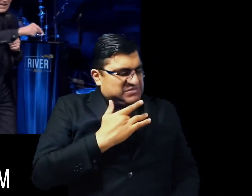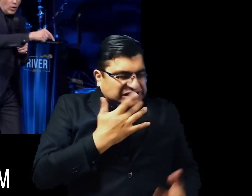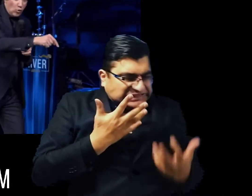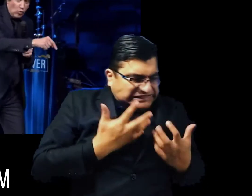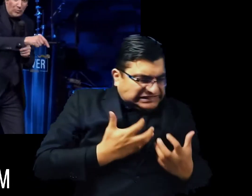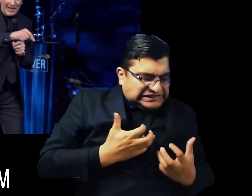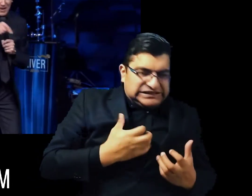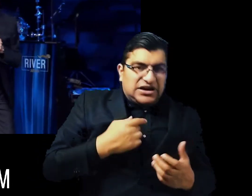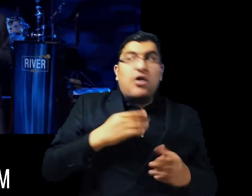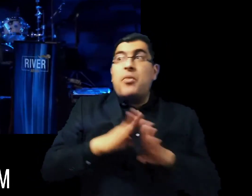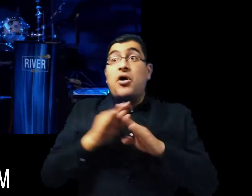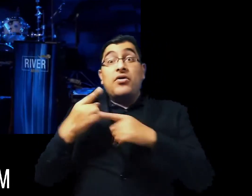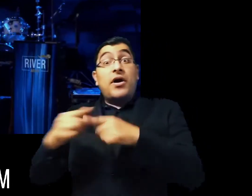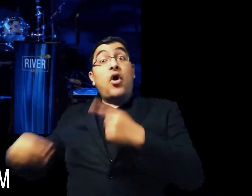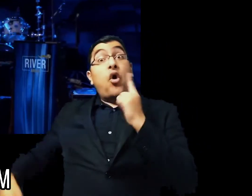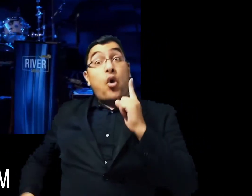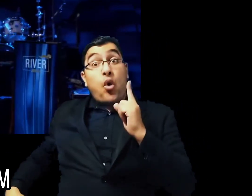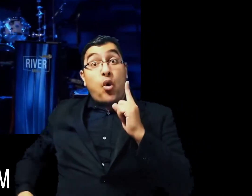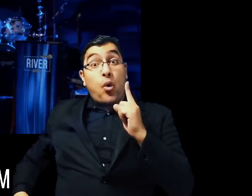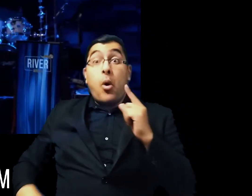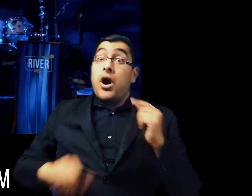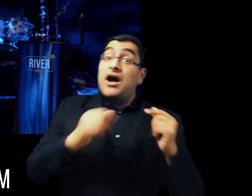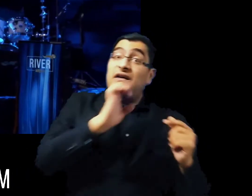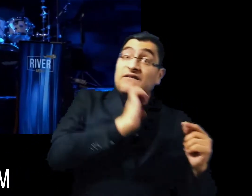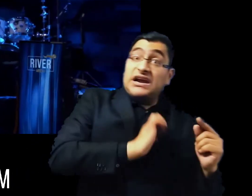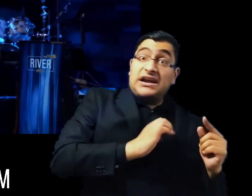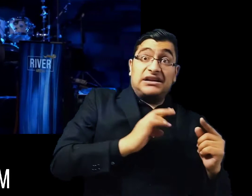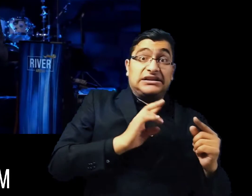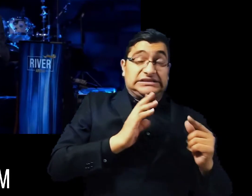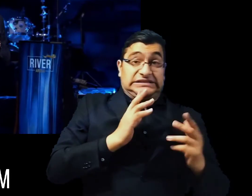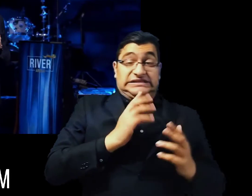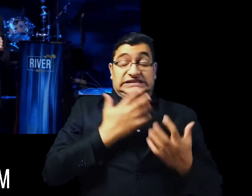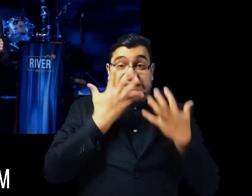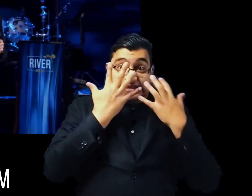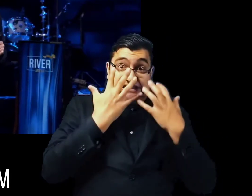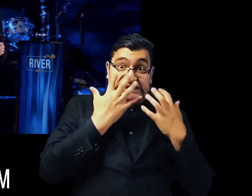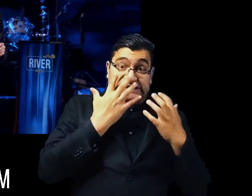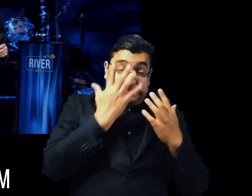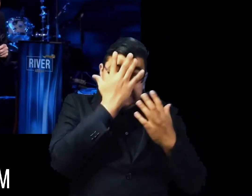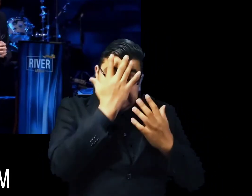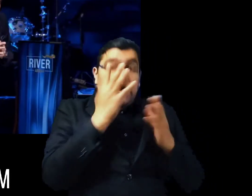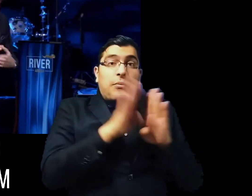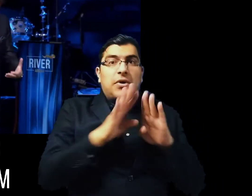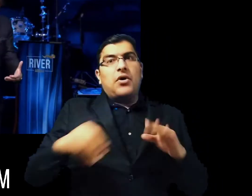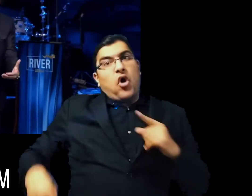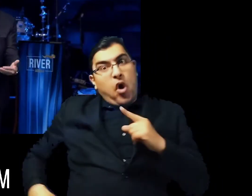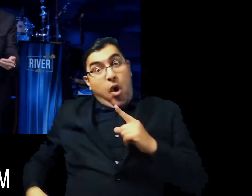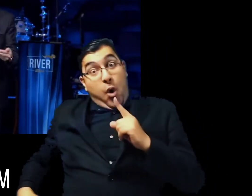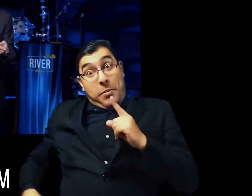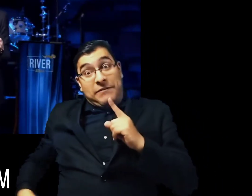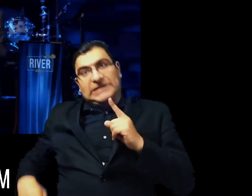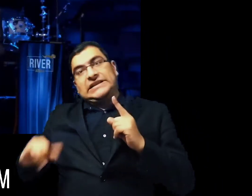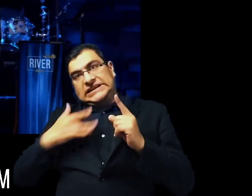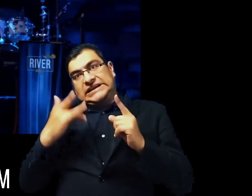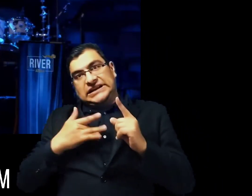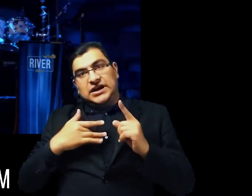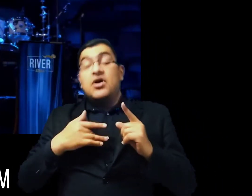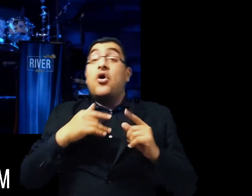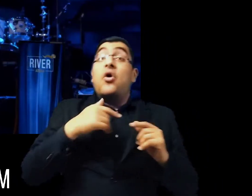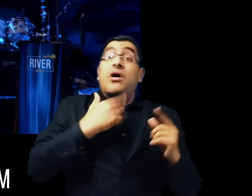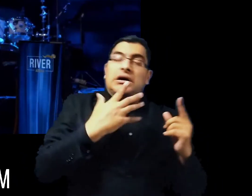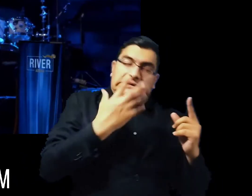diferencia entre la culpa y la vergüenza es clara. Nos sentimos culpables por lo que hacemos, pero nos sentimos avergonzados por